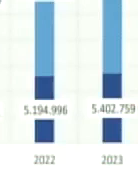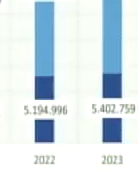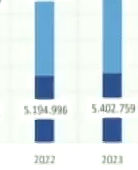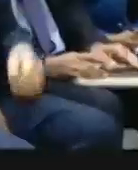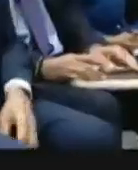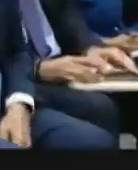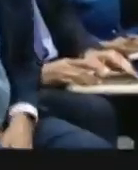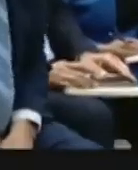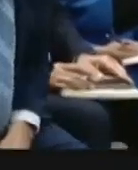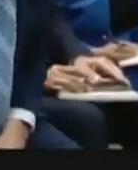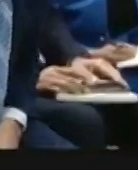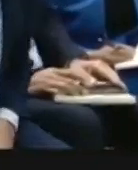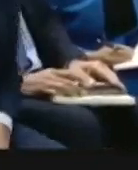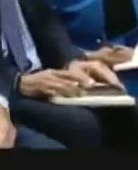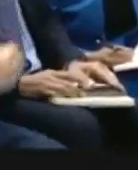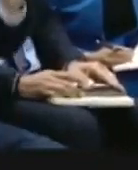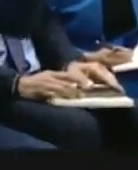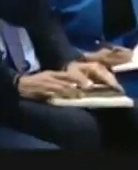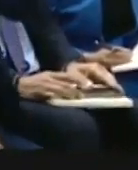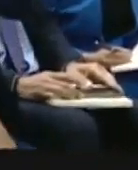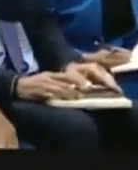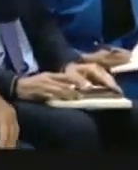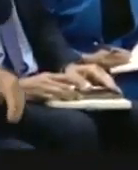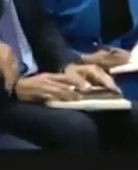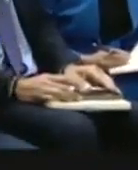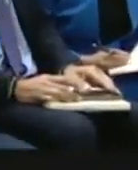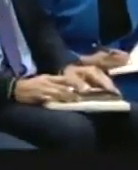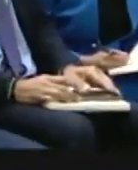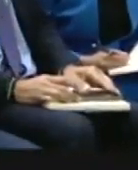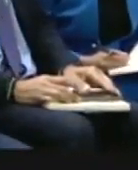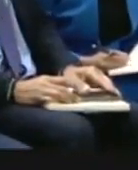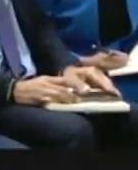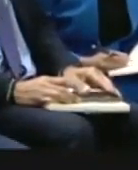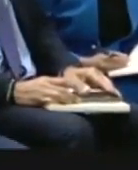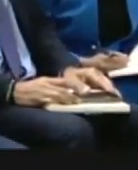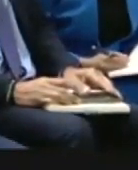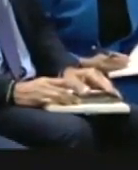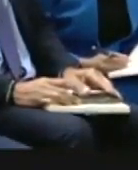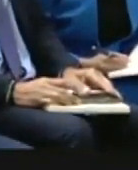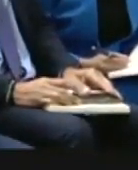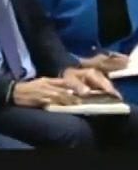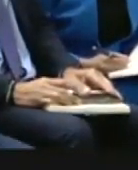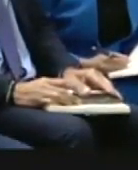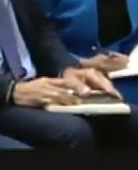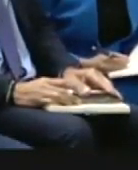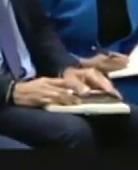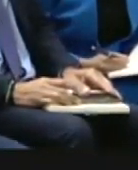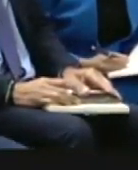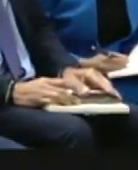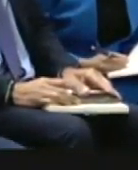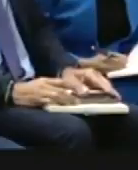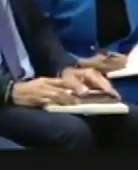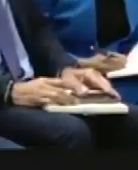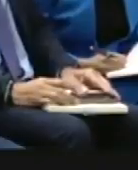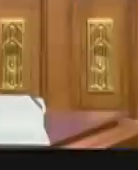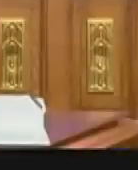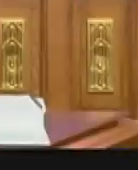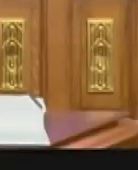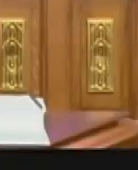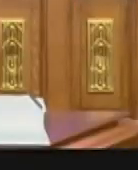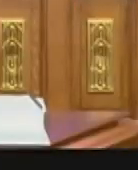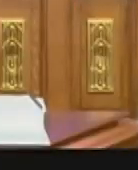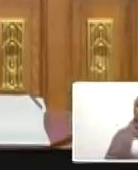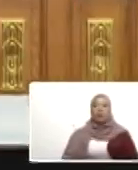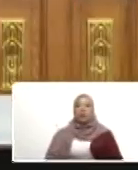explicarla está bien se me hincha el corazón de alegría tengo que decirlo y de orgullo al